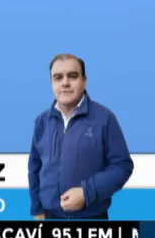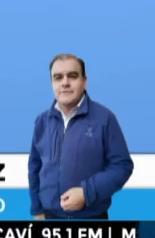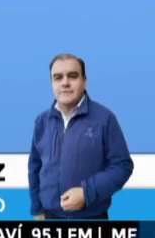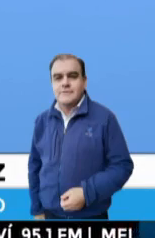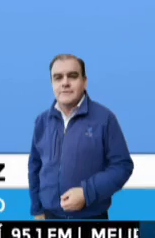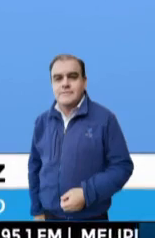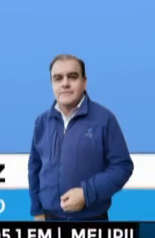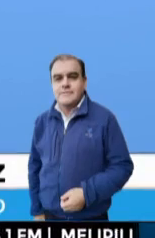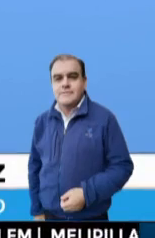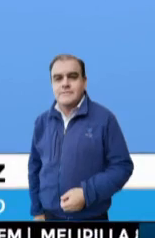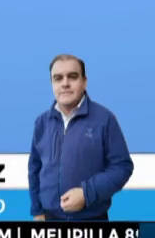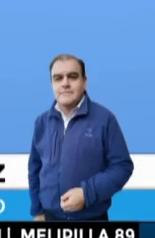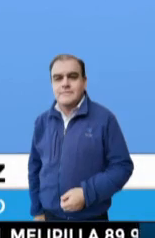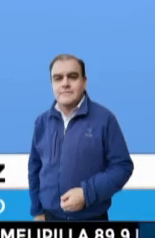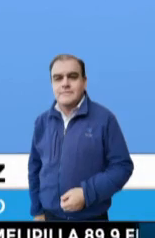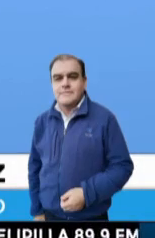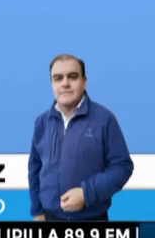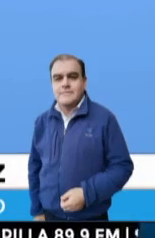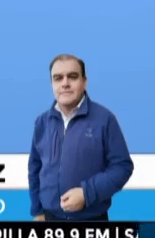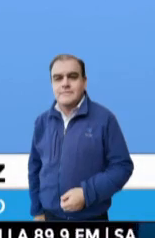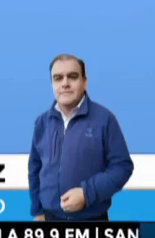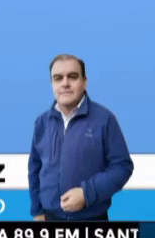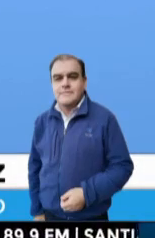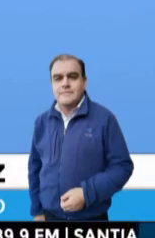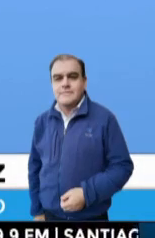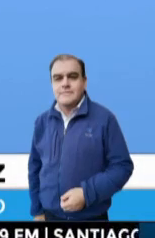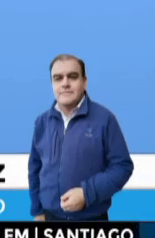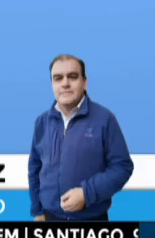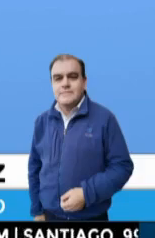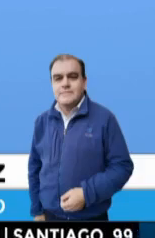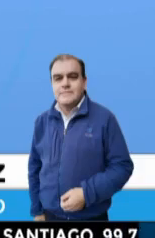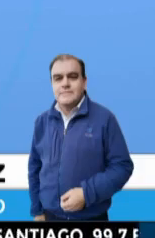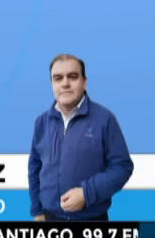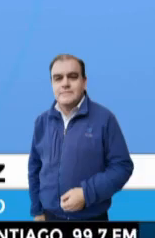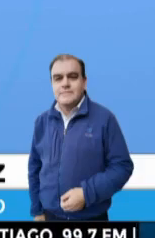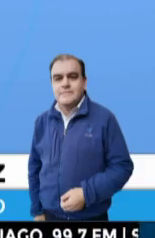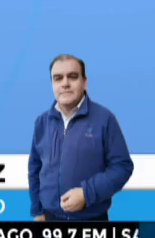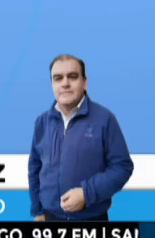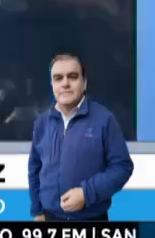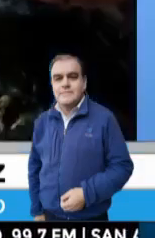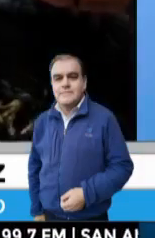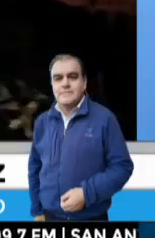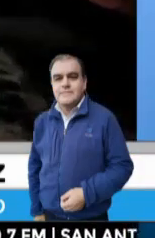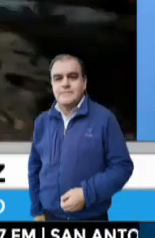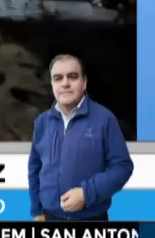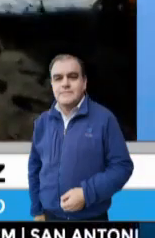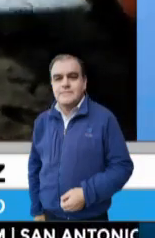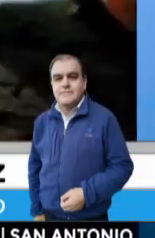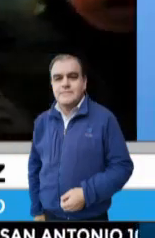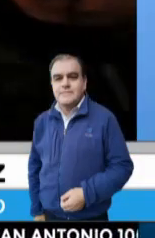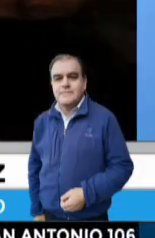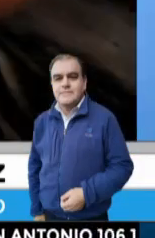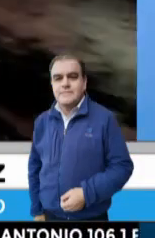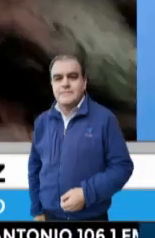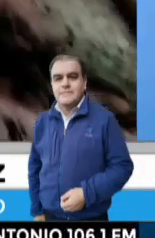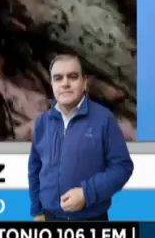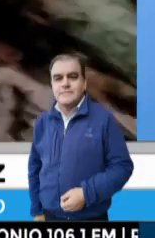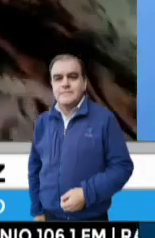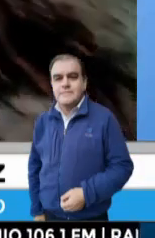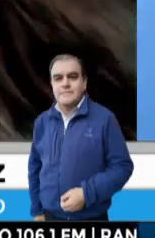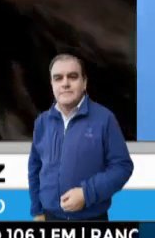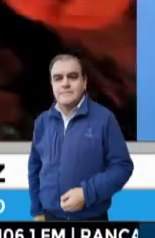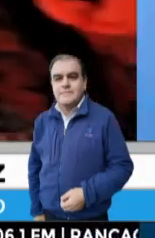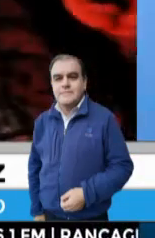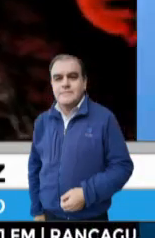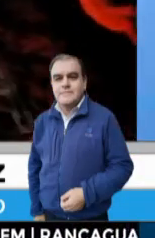con numerosa presencia policial a esta hora, Tomás. Ya, estaremos atentos a eso, estaremos atentos también a la coordinadora Arauco Mayeco, ¿eh? Porque ha